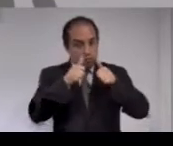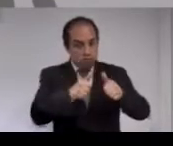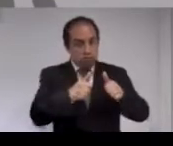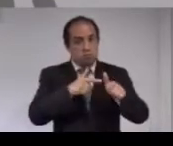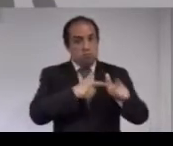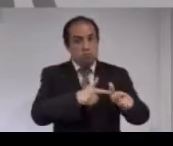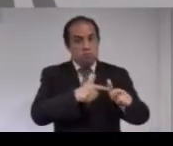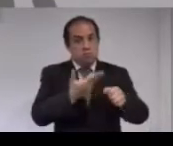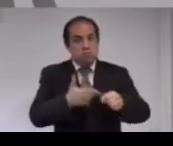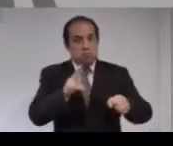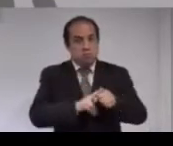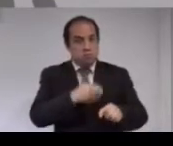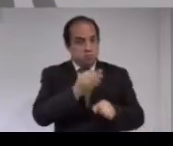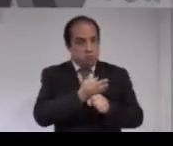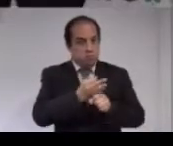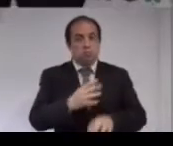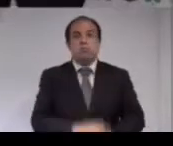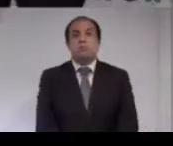al momento.